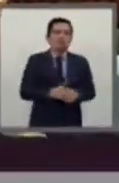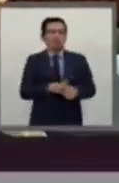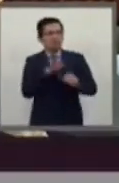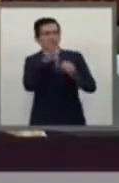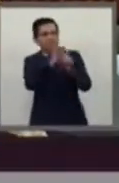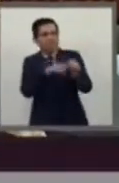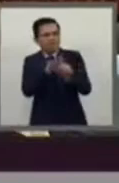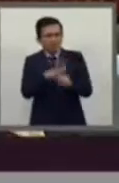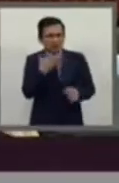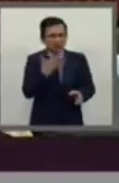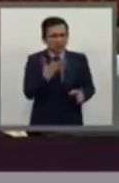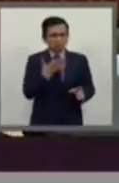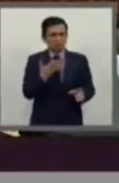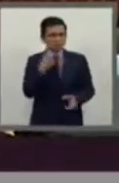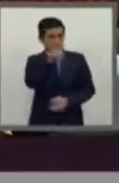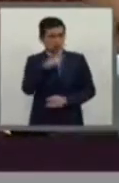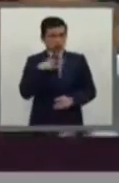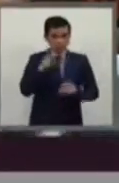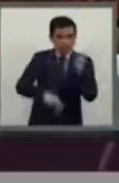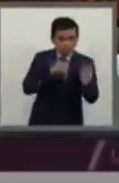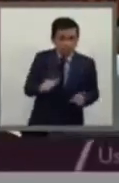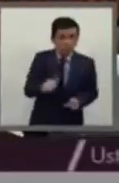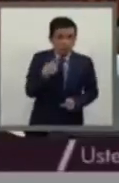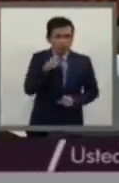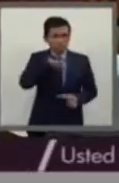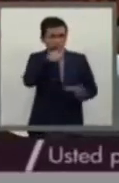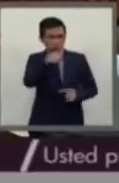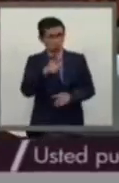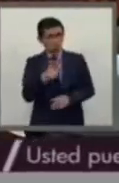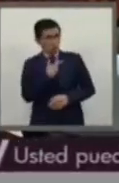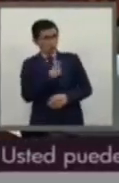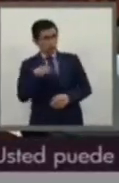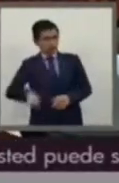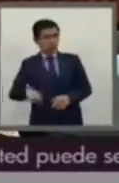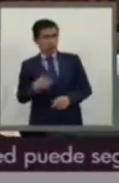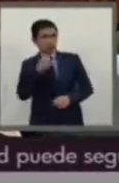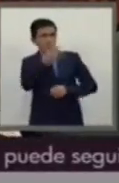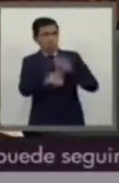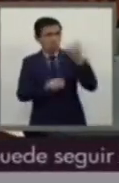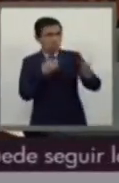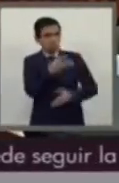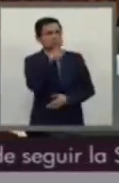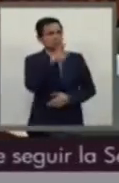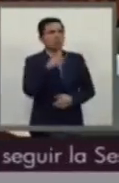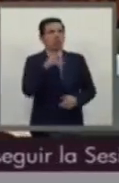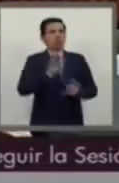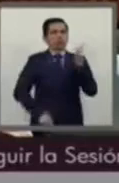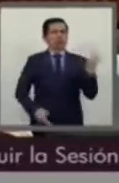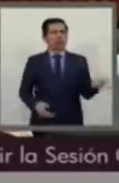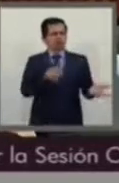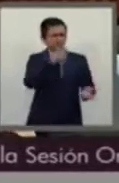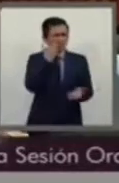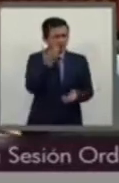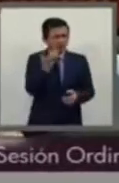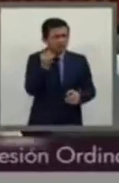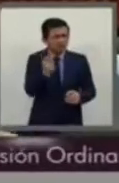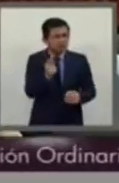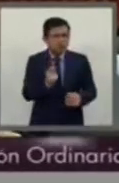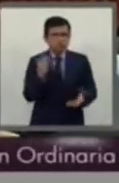no lo interrumpes. Y cuando no te gusta lo que aquí se expresa, hoy se quiere aplicar una ley